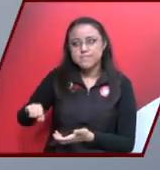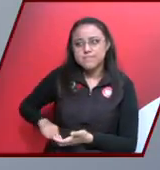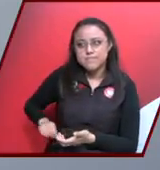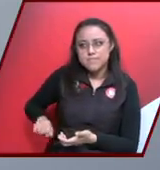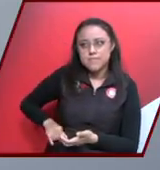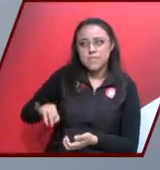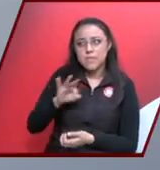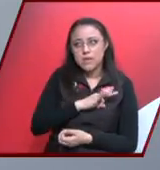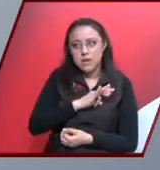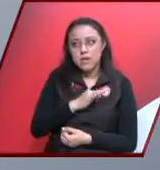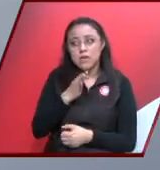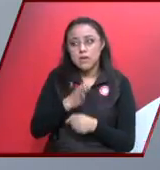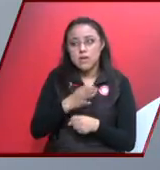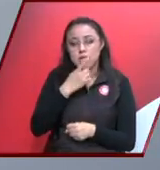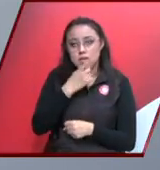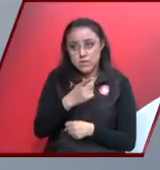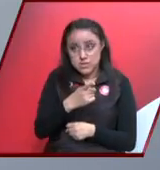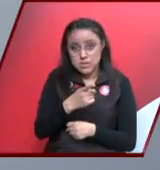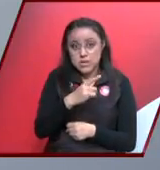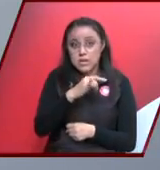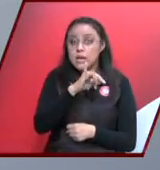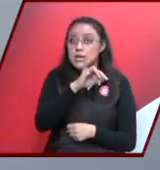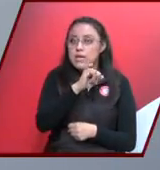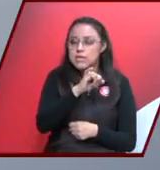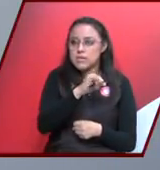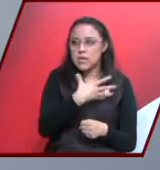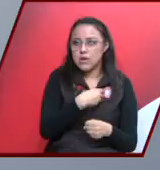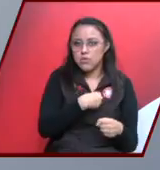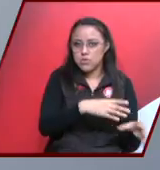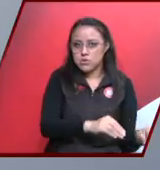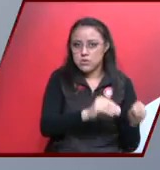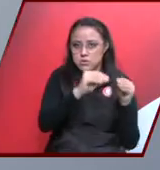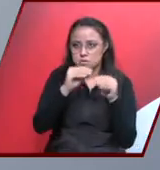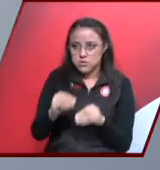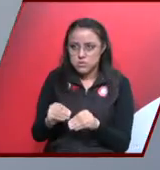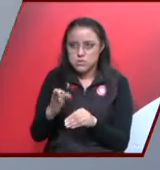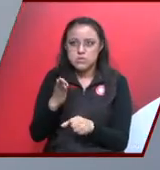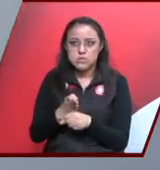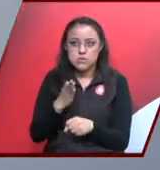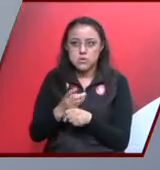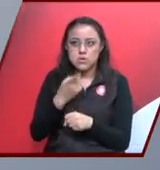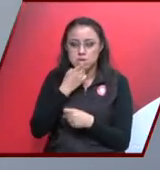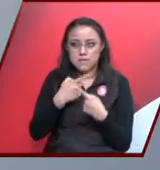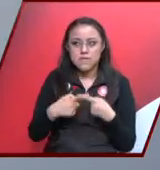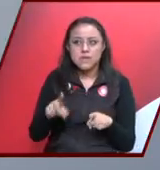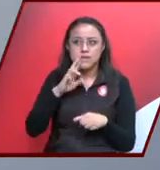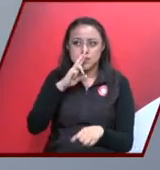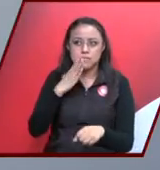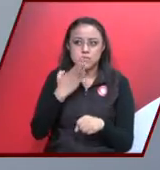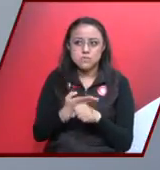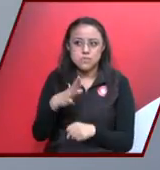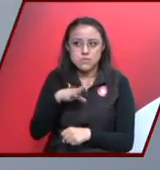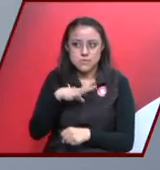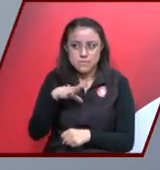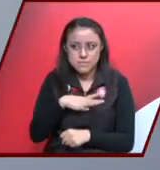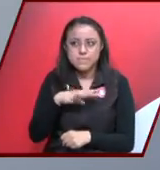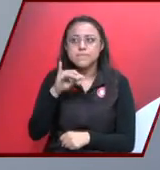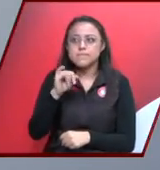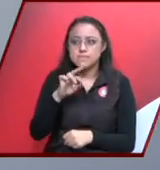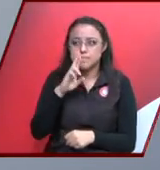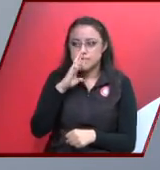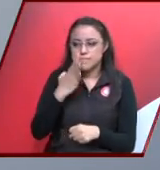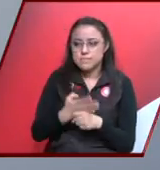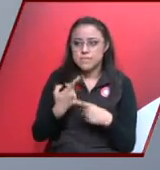interesante. Podríamos darle el toque de sustracción de menor y esto pues ya finca otro tipo de responsabilidades. Así.